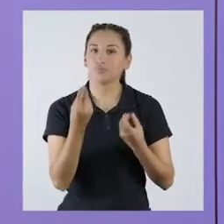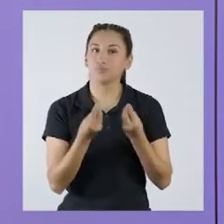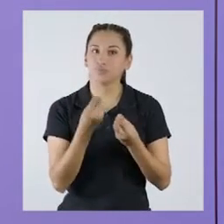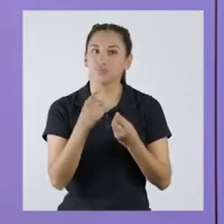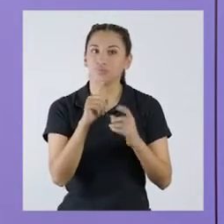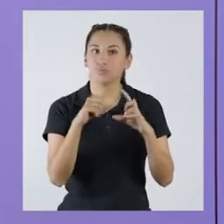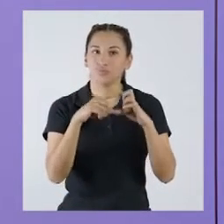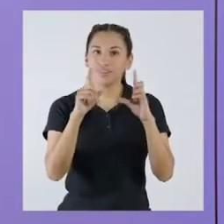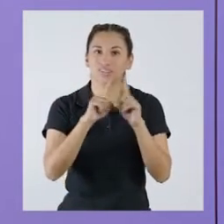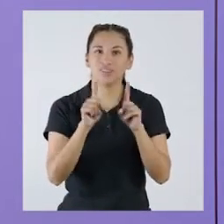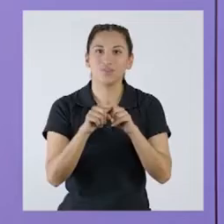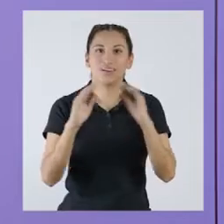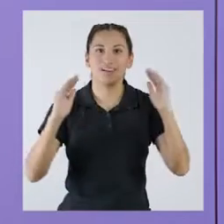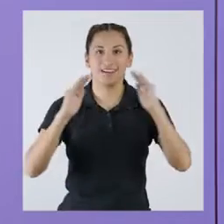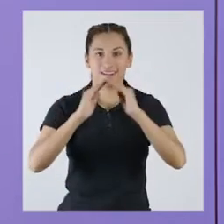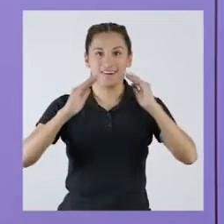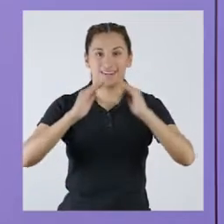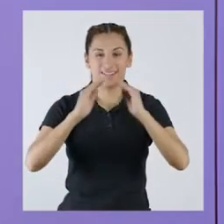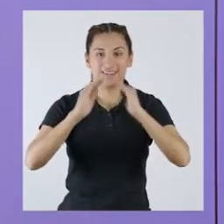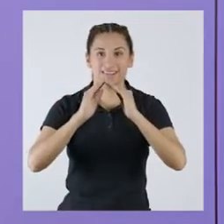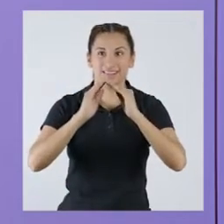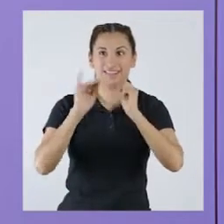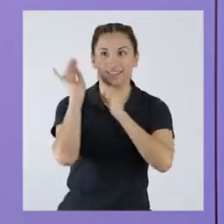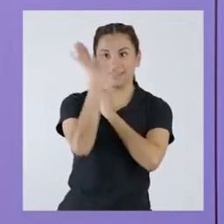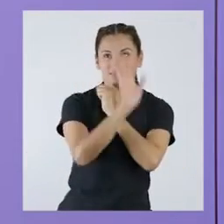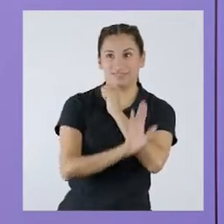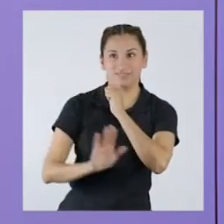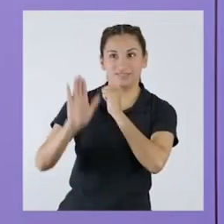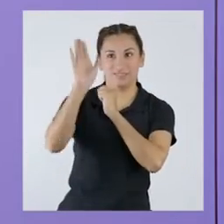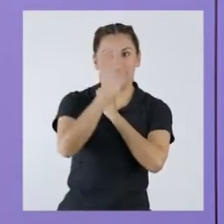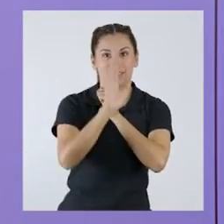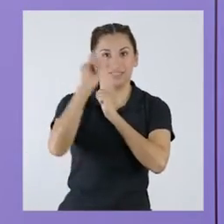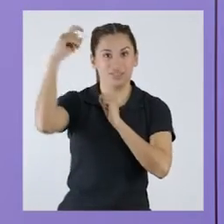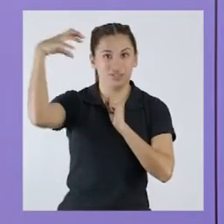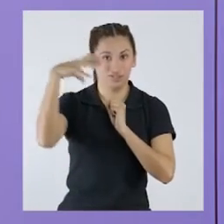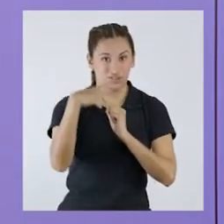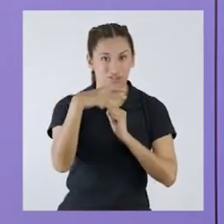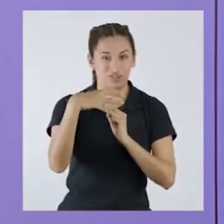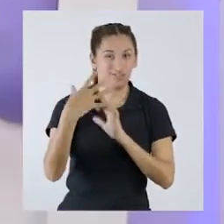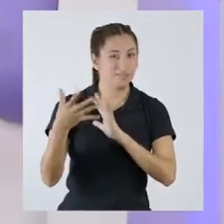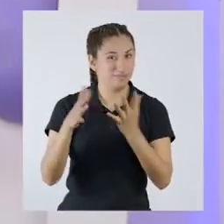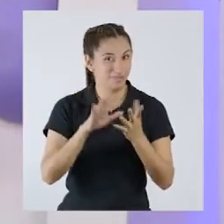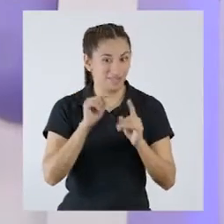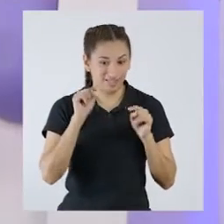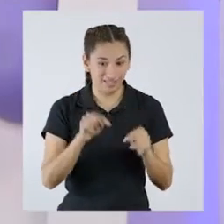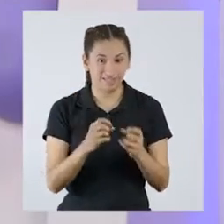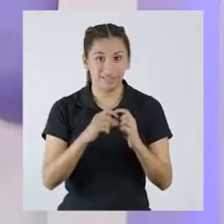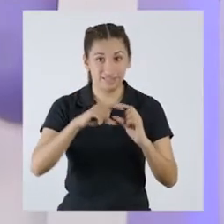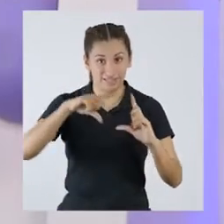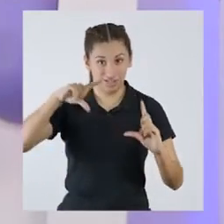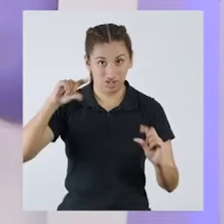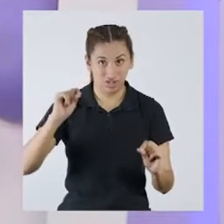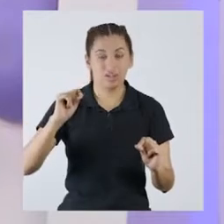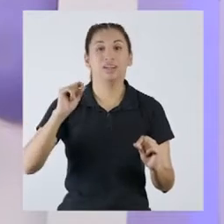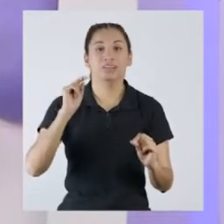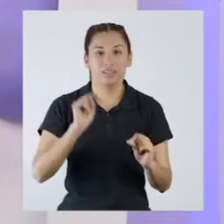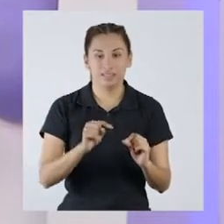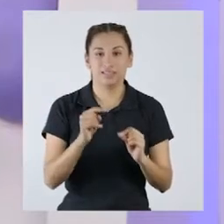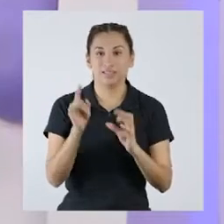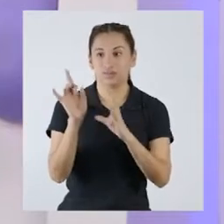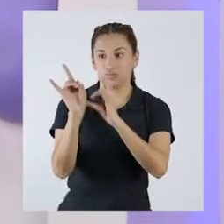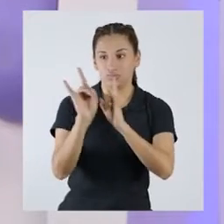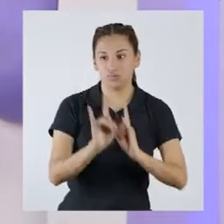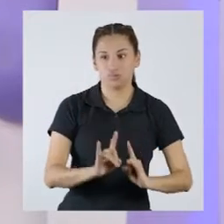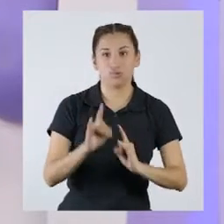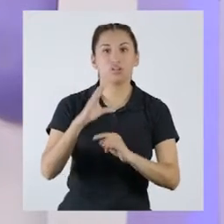las placas que tienen algunas casas que funcionan con energía solar. Pues la luz llega a